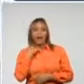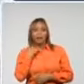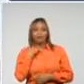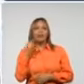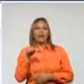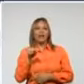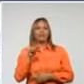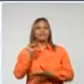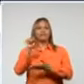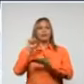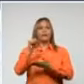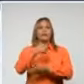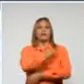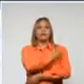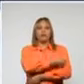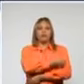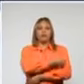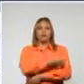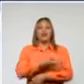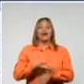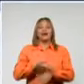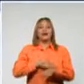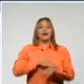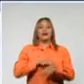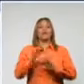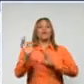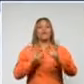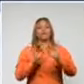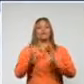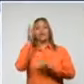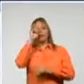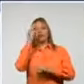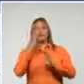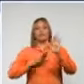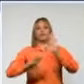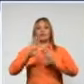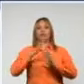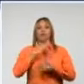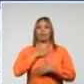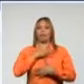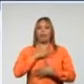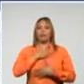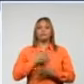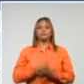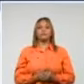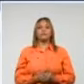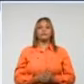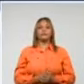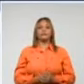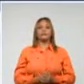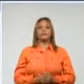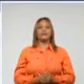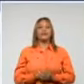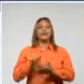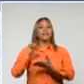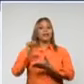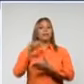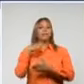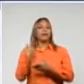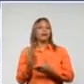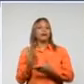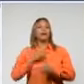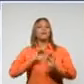vacunación antigripal. Eso se hace en determinados meses del año. Y esta campaña se hace para